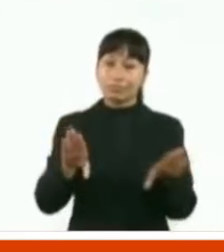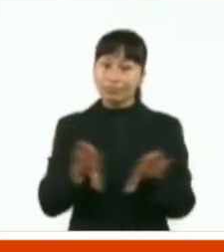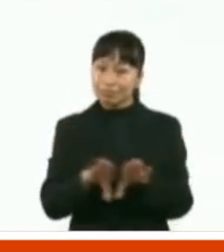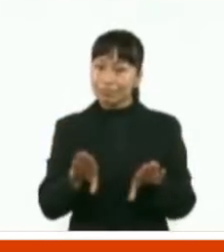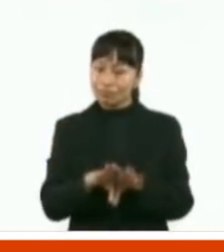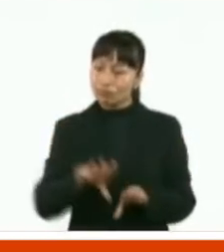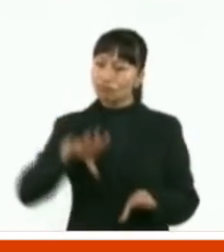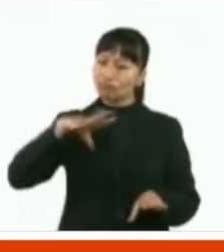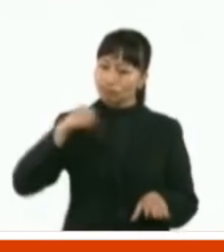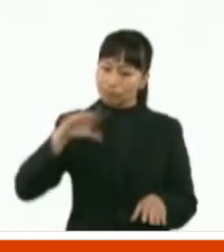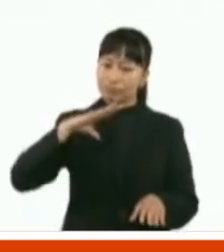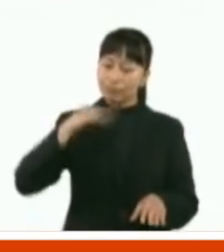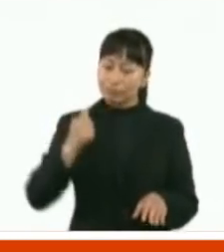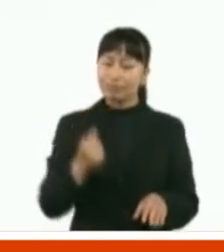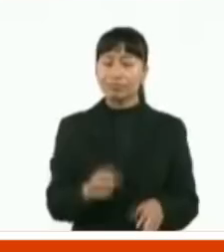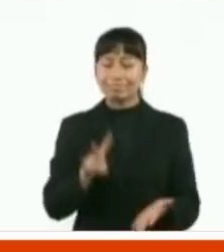luchona que